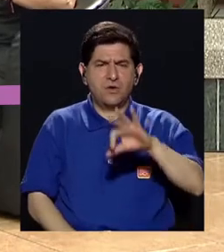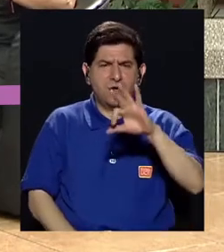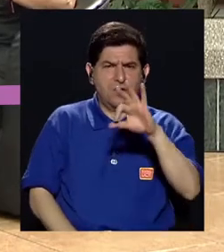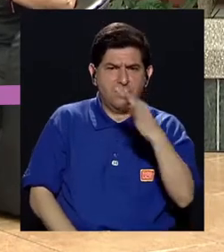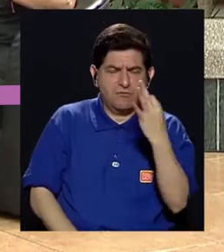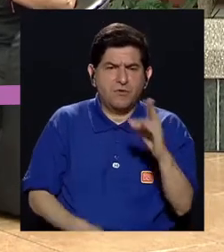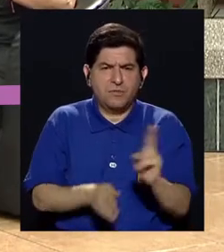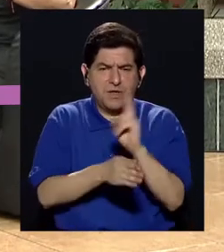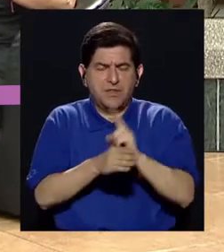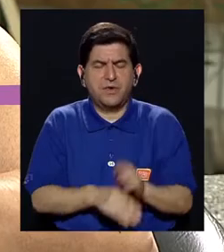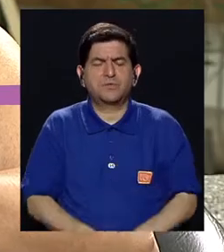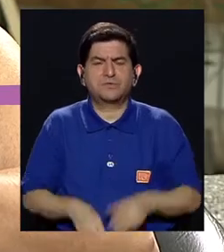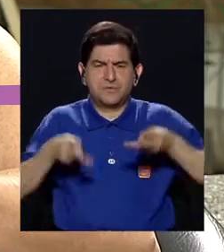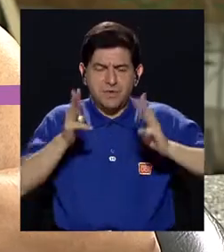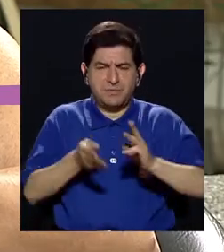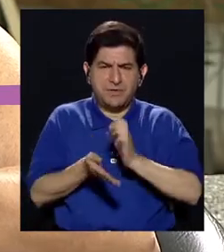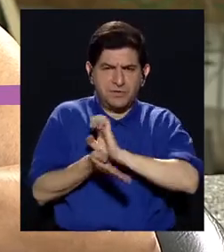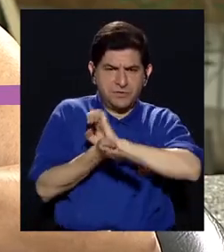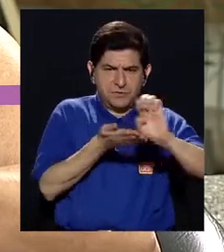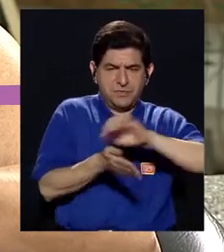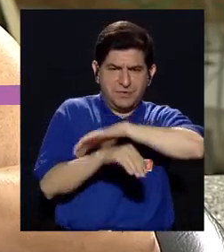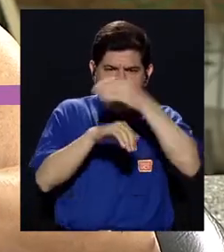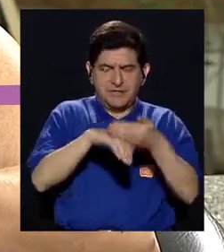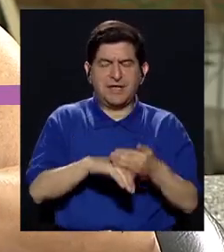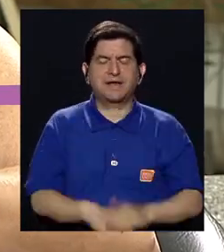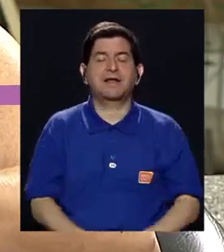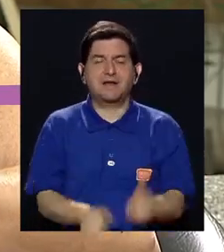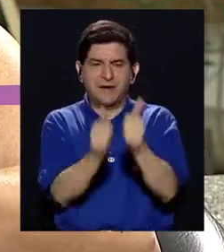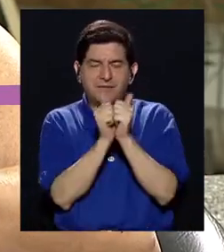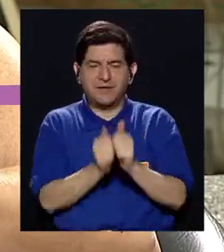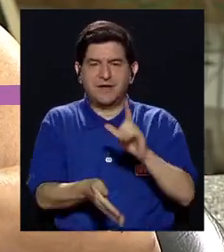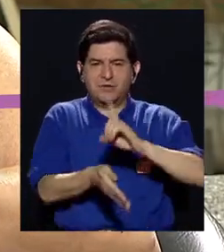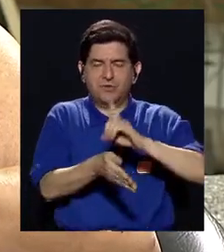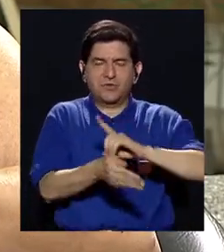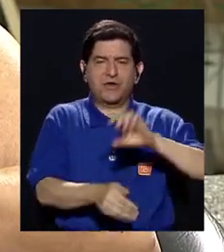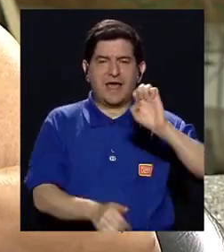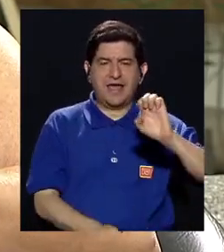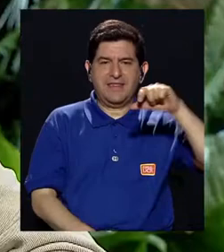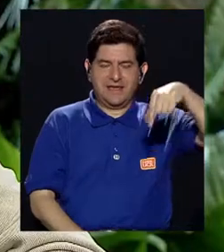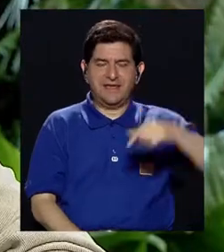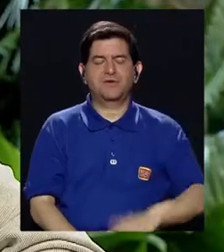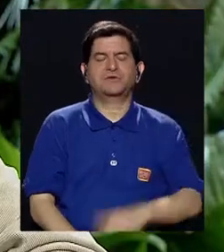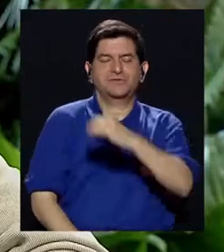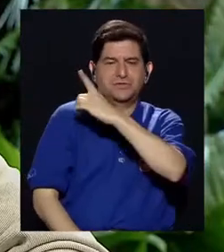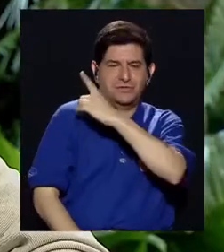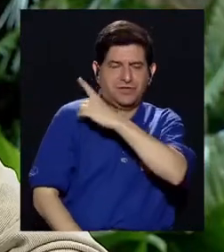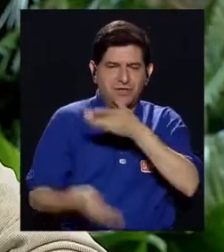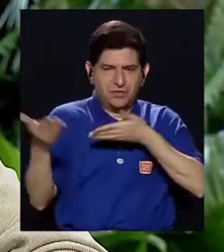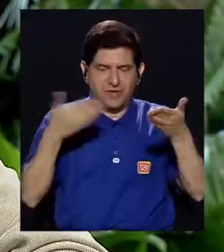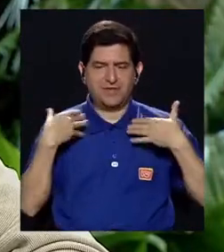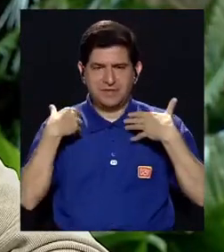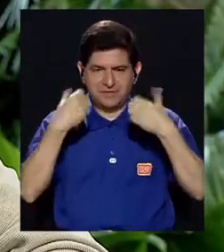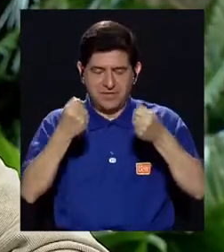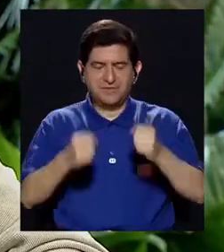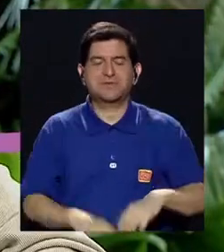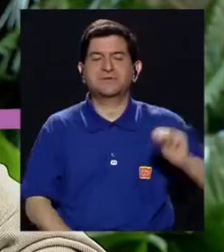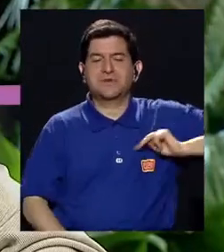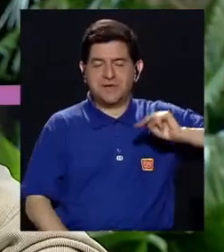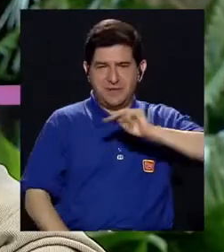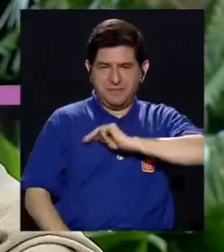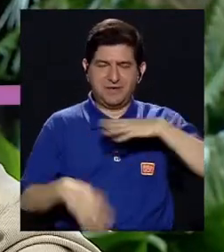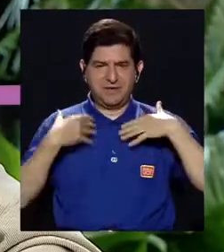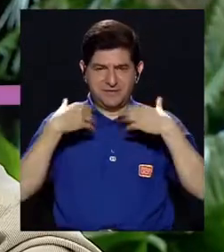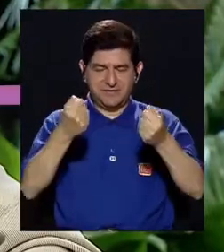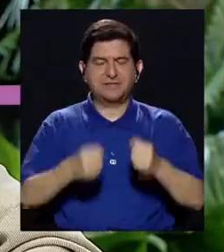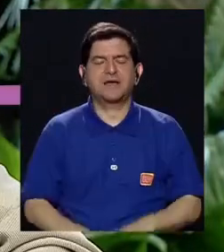nos acompaña la doctora Eda Quiroz, de la Dirección de Servicios de Salud del Ministerio de Salud. Normalmente uno escucha salud sexual